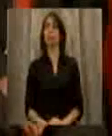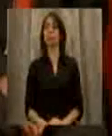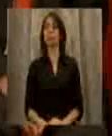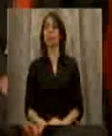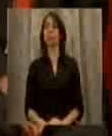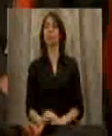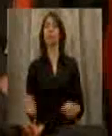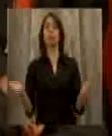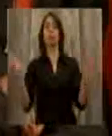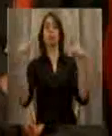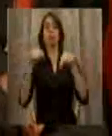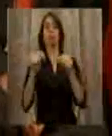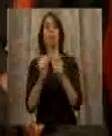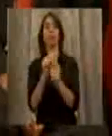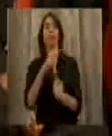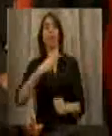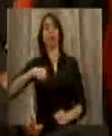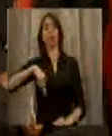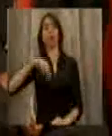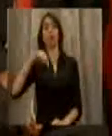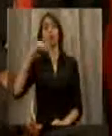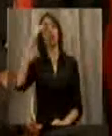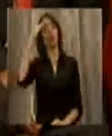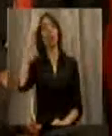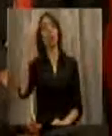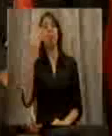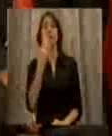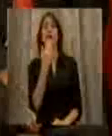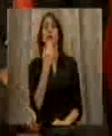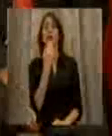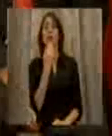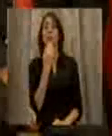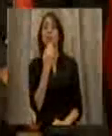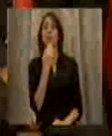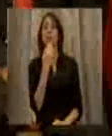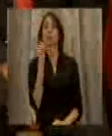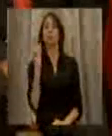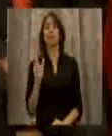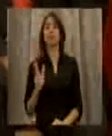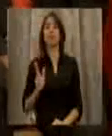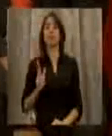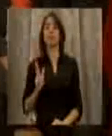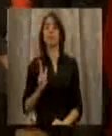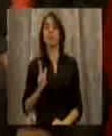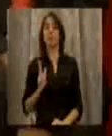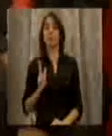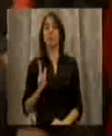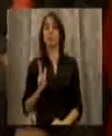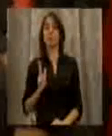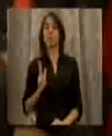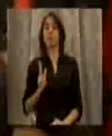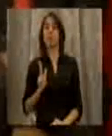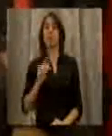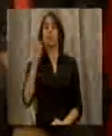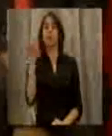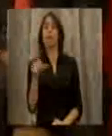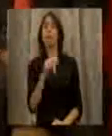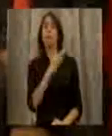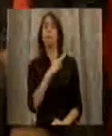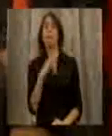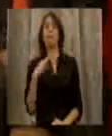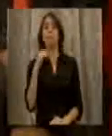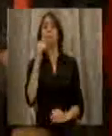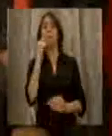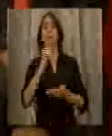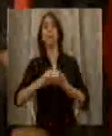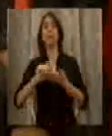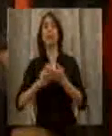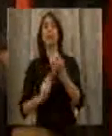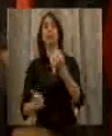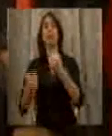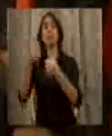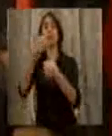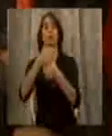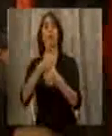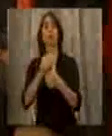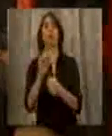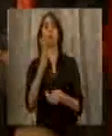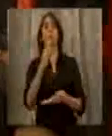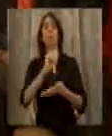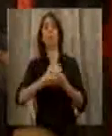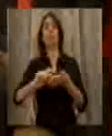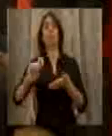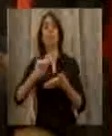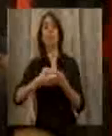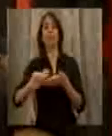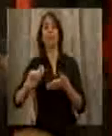que están aquí con nosotros hoy día, también al señor ministro de Economía subrogante,